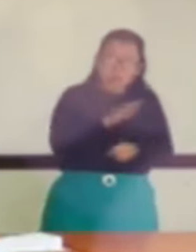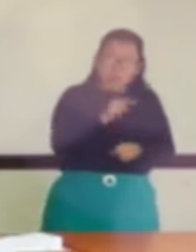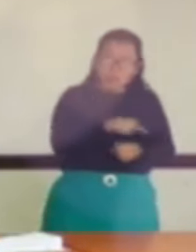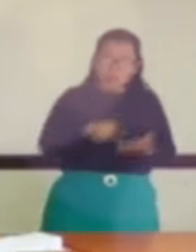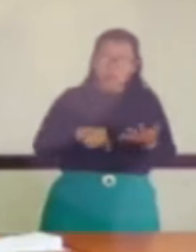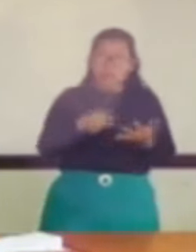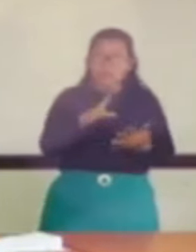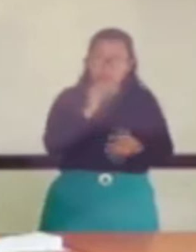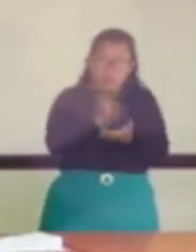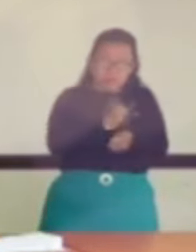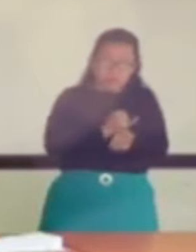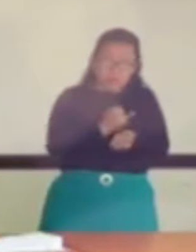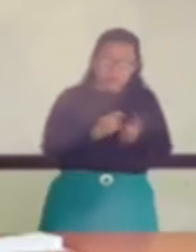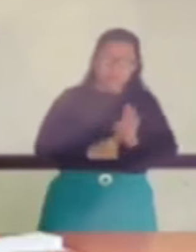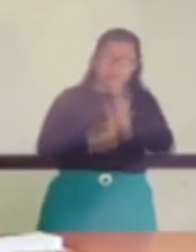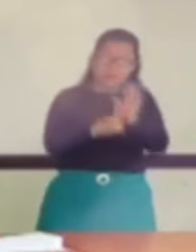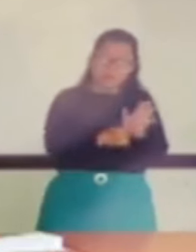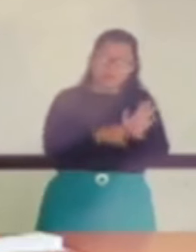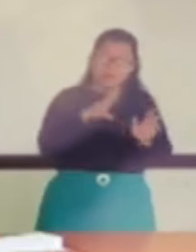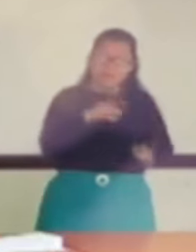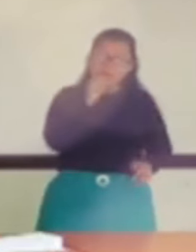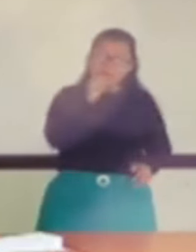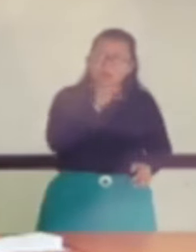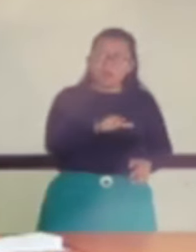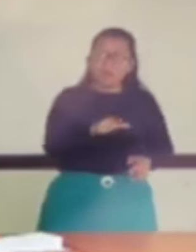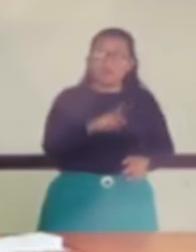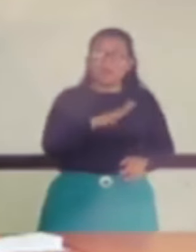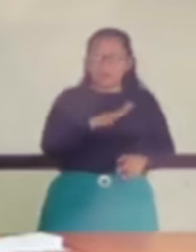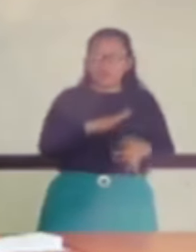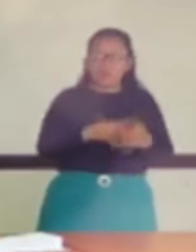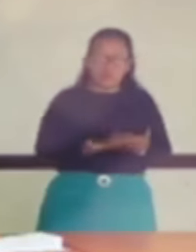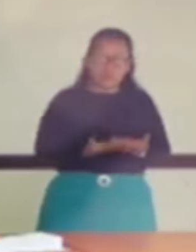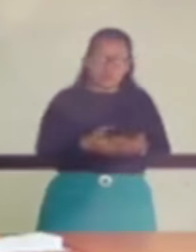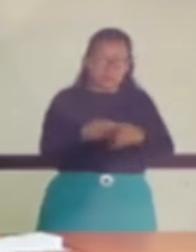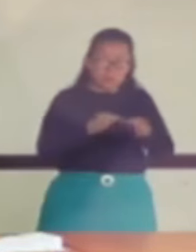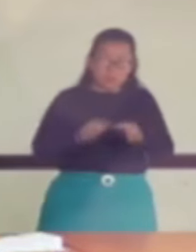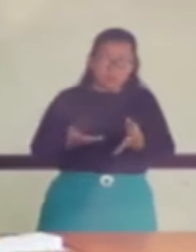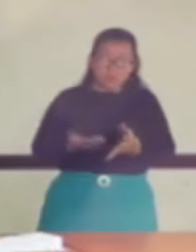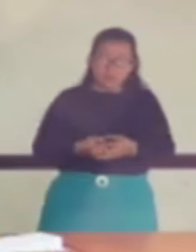de la investigación que presentamos en la denuncia se mencionó.